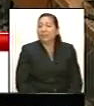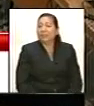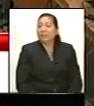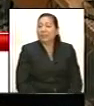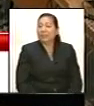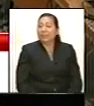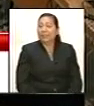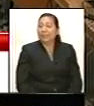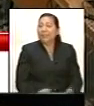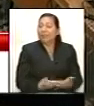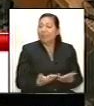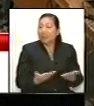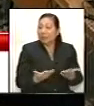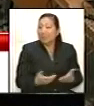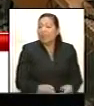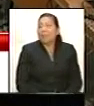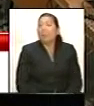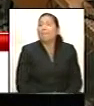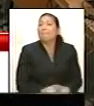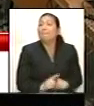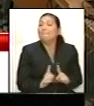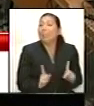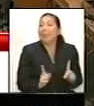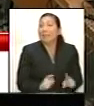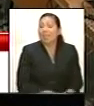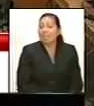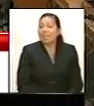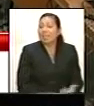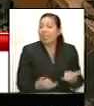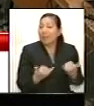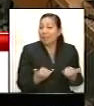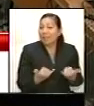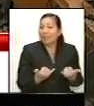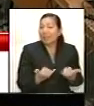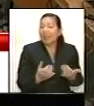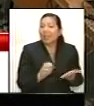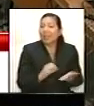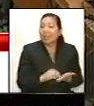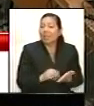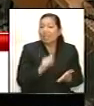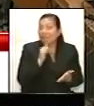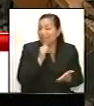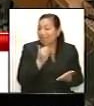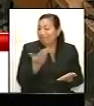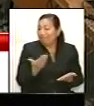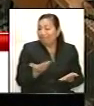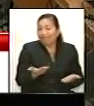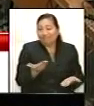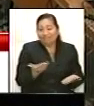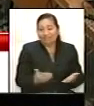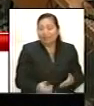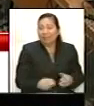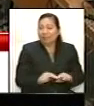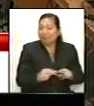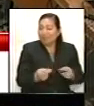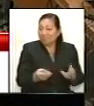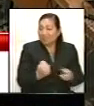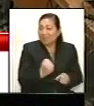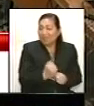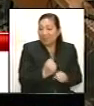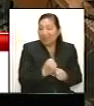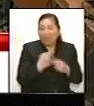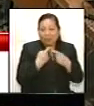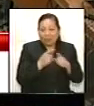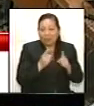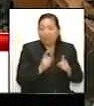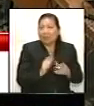de instrumentaciones, pero eso es lo que fundamentalmente estaría faltando, y de hecho se lo pongo sobre la mesa, este trabajo sobre